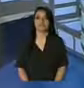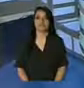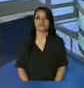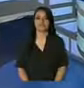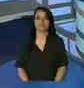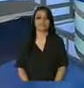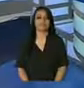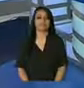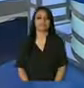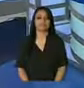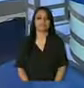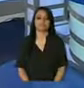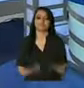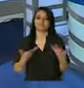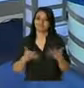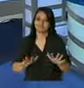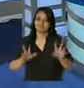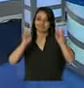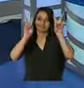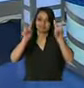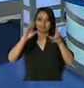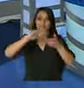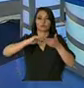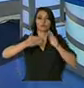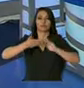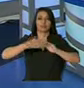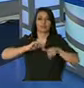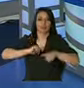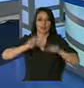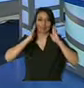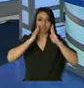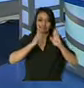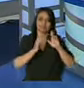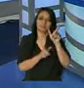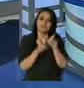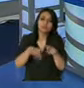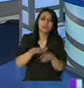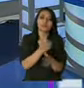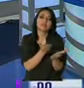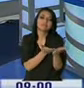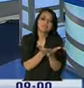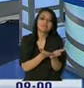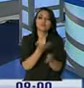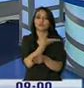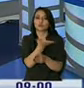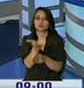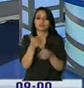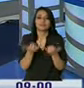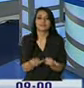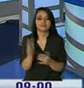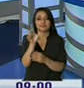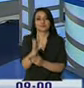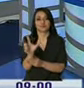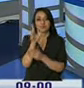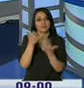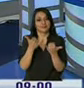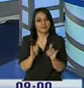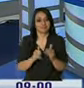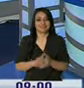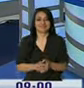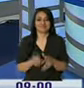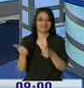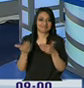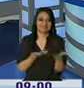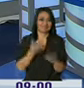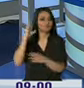De vuelta acá en la comunidad, en este primer noticiero que sirve a la ciudad y le sirve a ustedes. Día lunes, es que la bienvenida a Radio Kids.